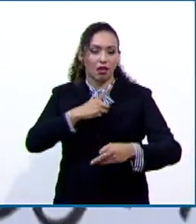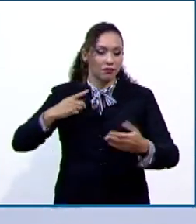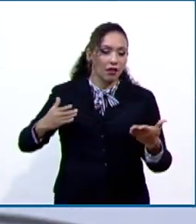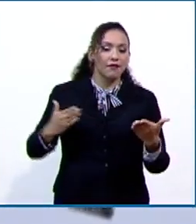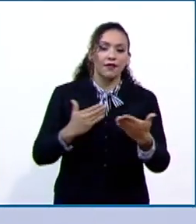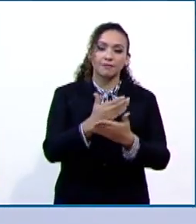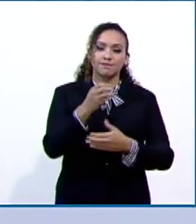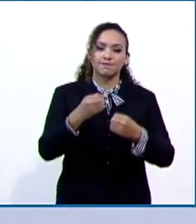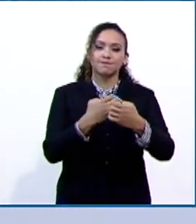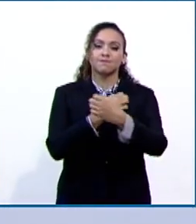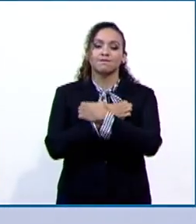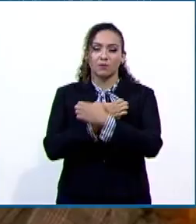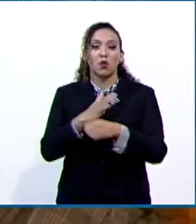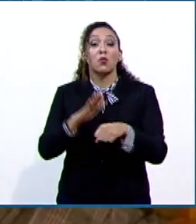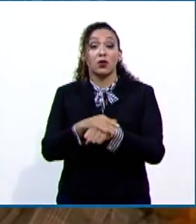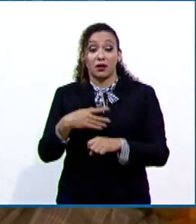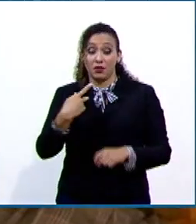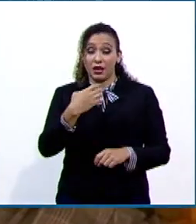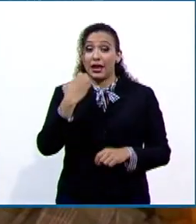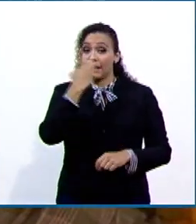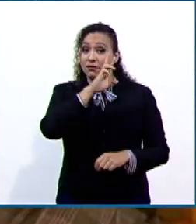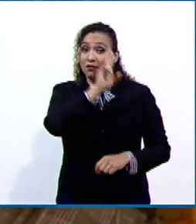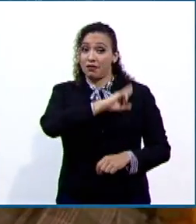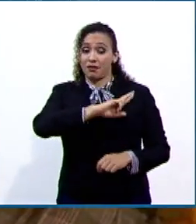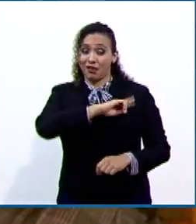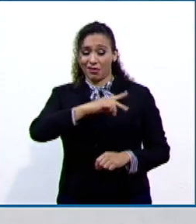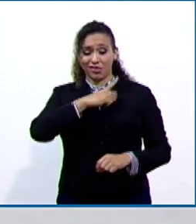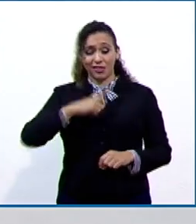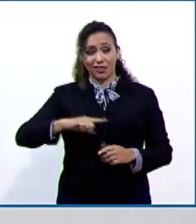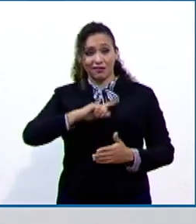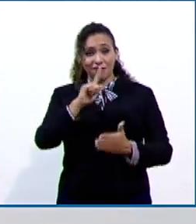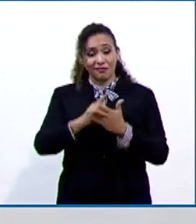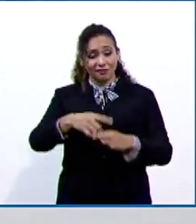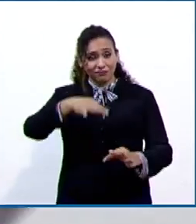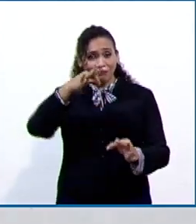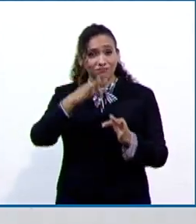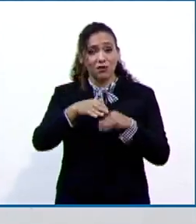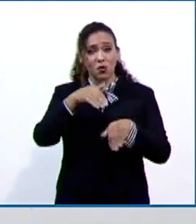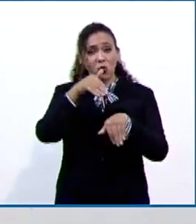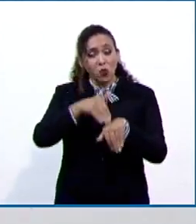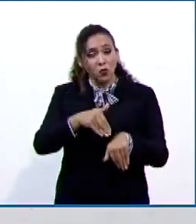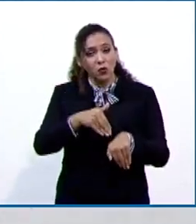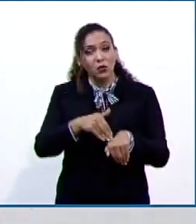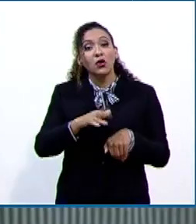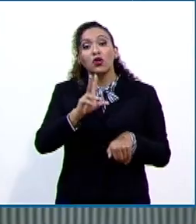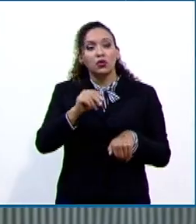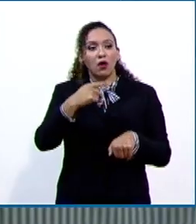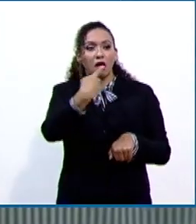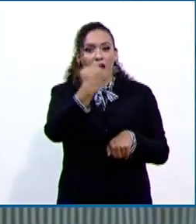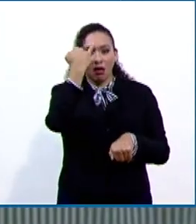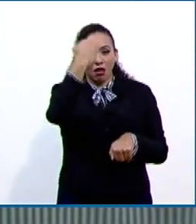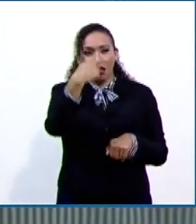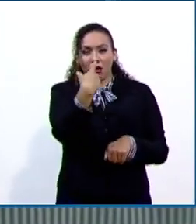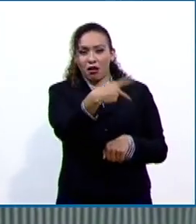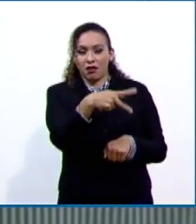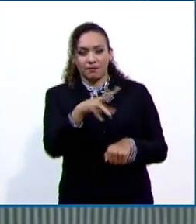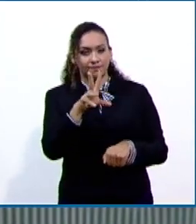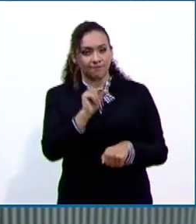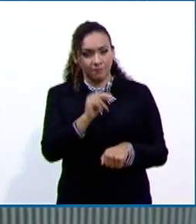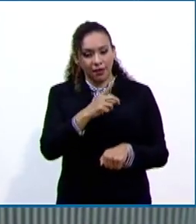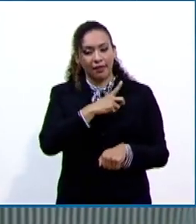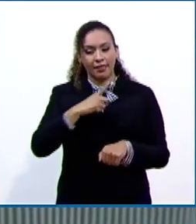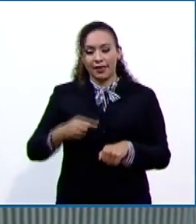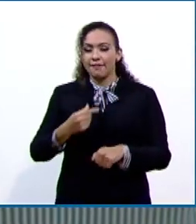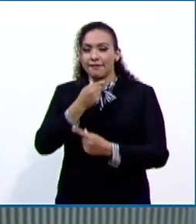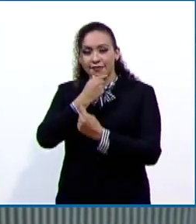la educación, tienen la obligación de no vulnerarlo, incluido el no reservar de forma abierta y arbitraria el derecho de admisión de